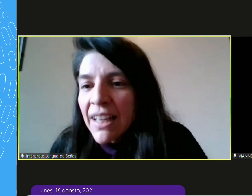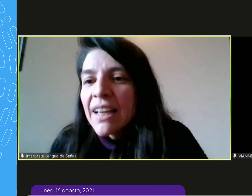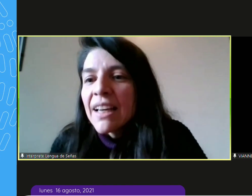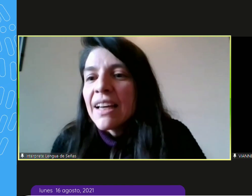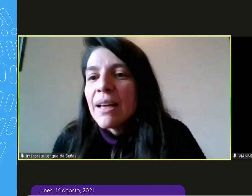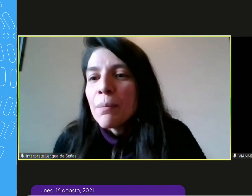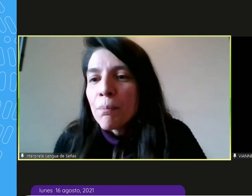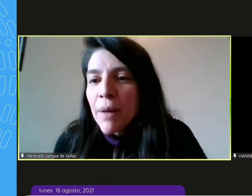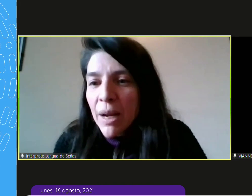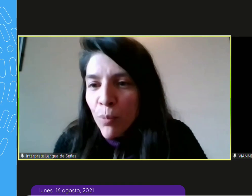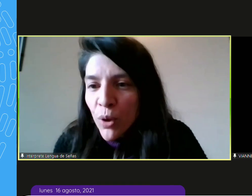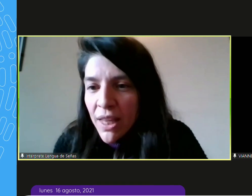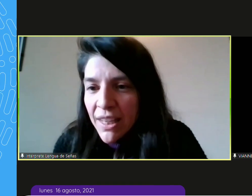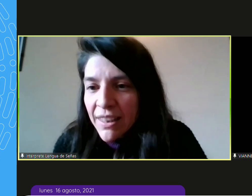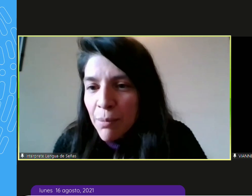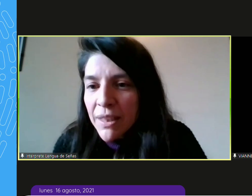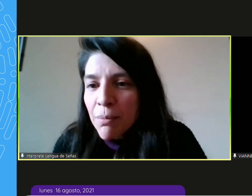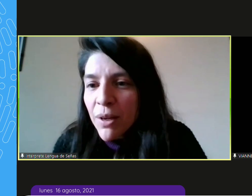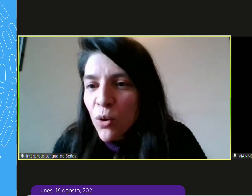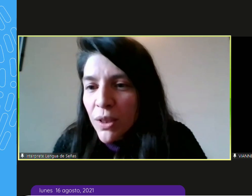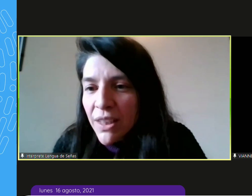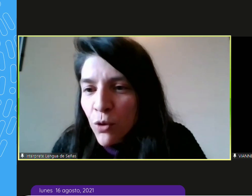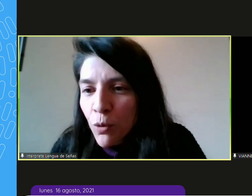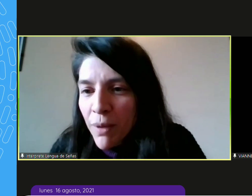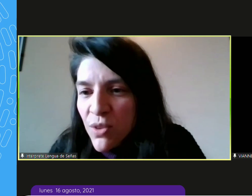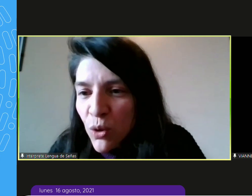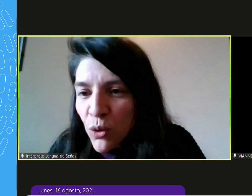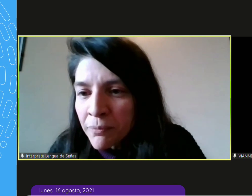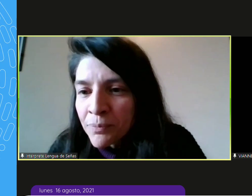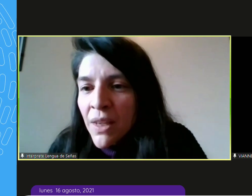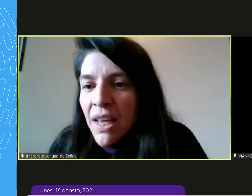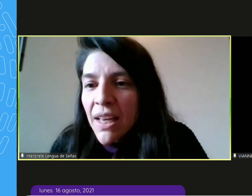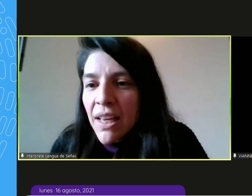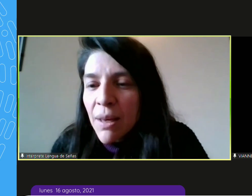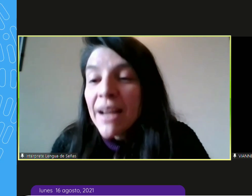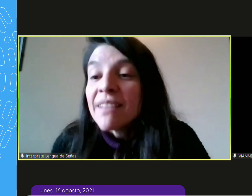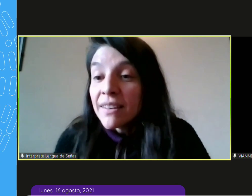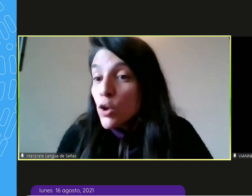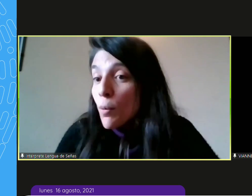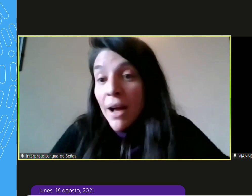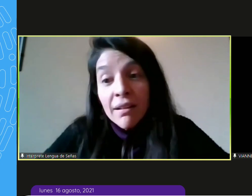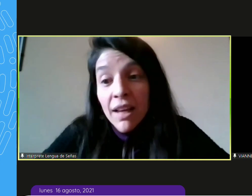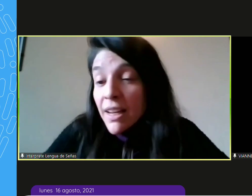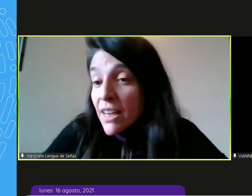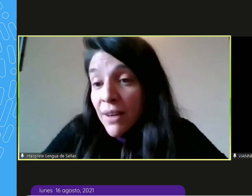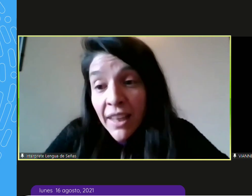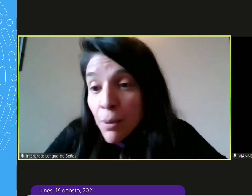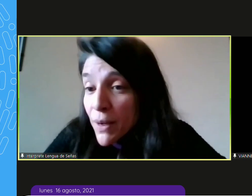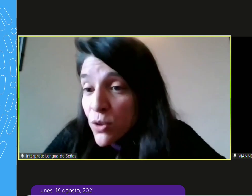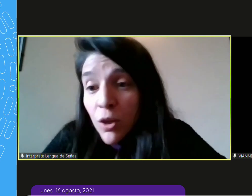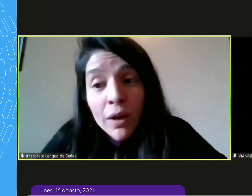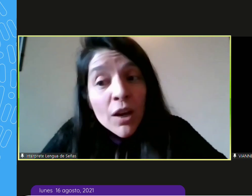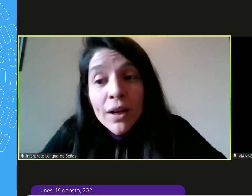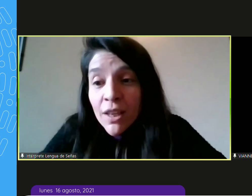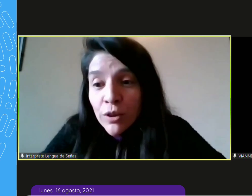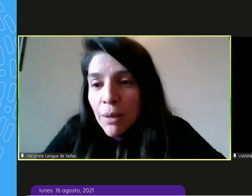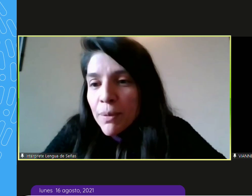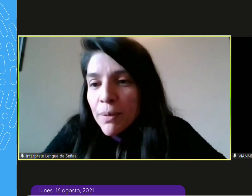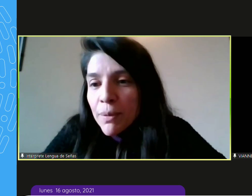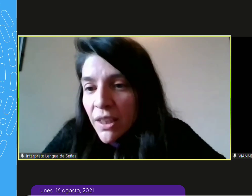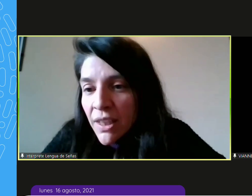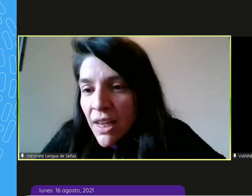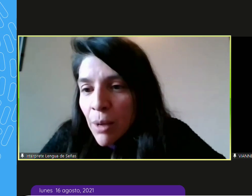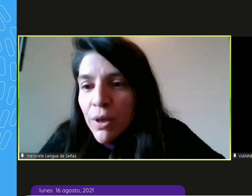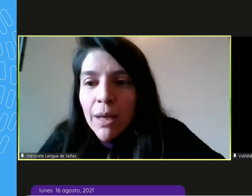señas para poder transmitir mejor nuestra información, para sentirnos más en libertad de expresión, igual que cualquier